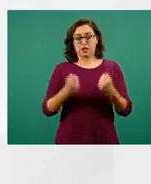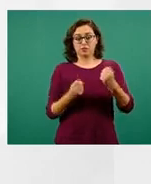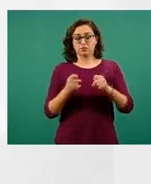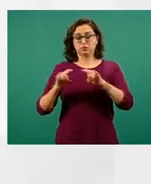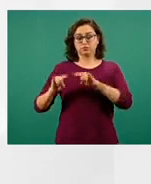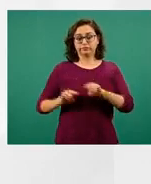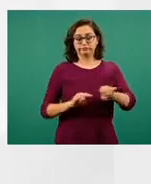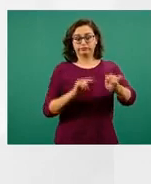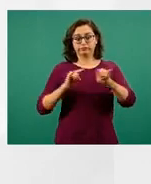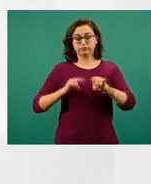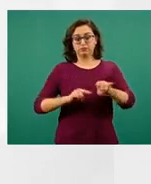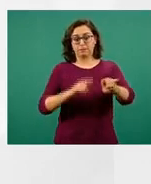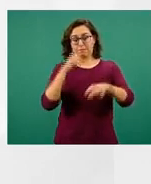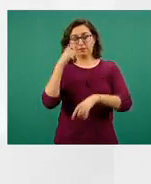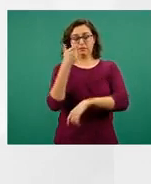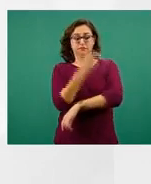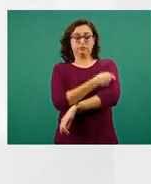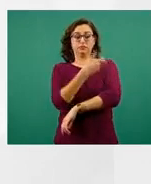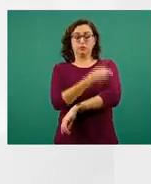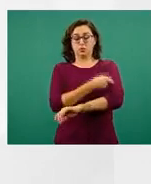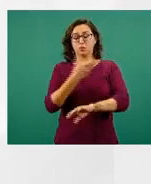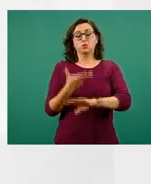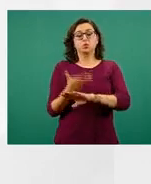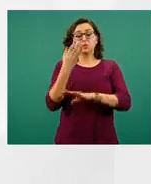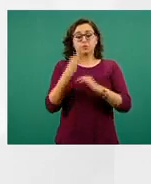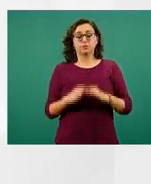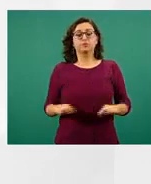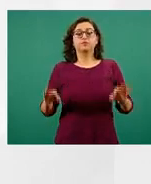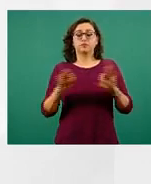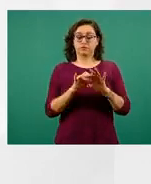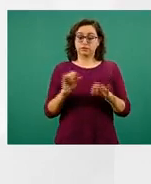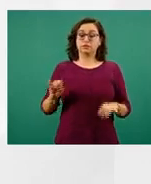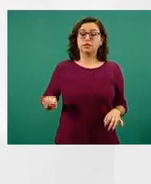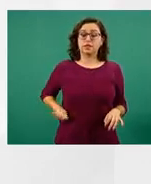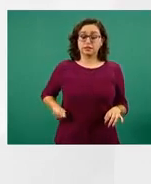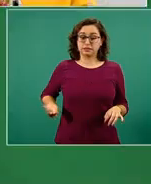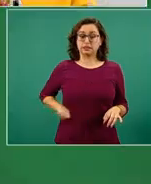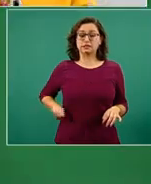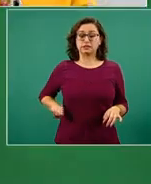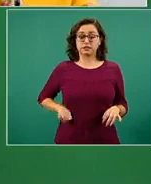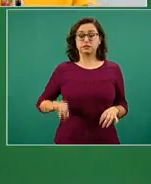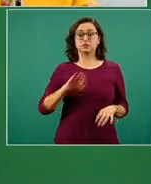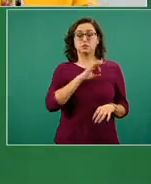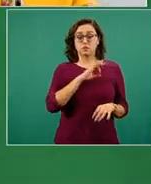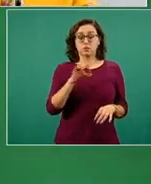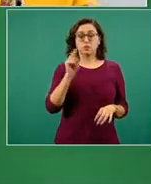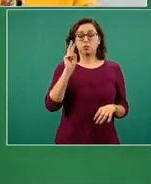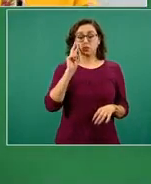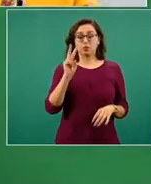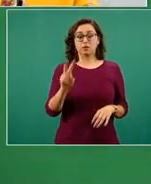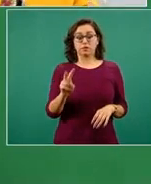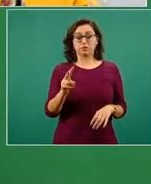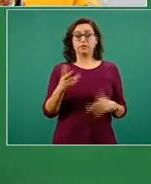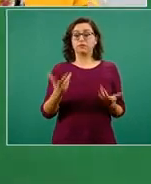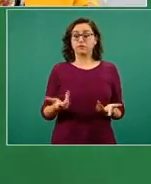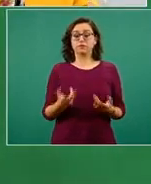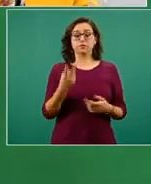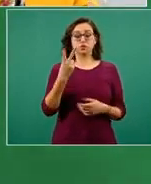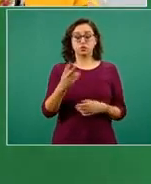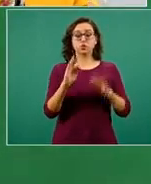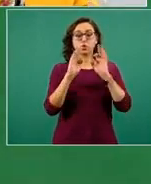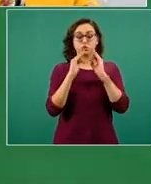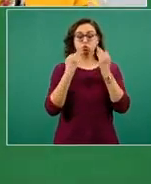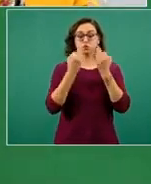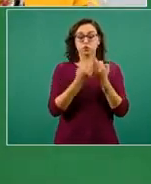papel importante. Fue una cuestión muy interesante observar que en los dos niveles, la forma en que se